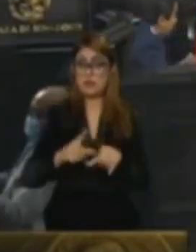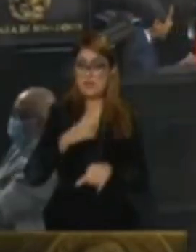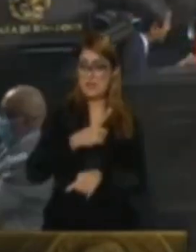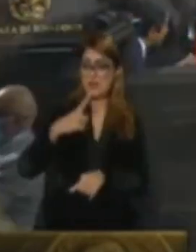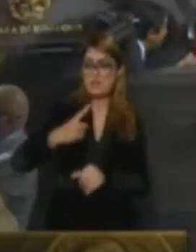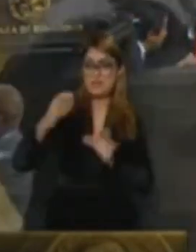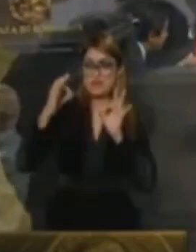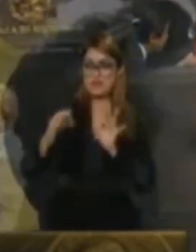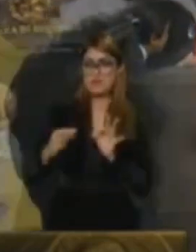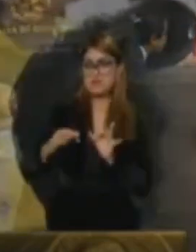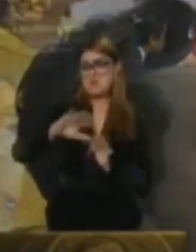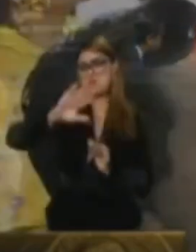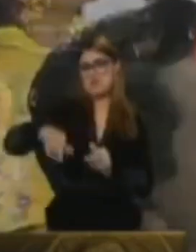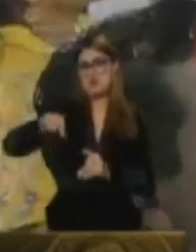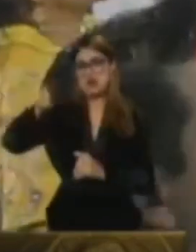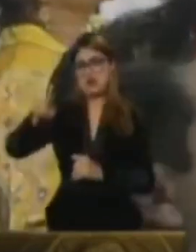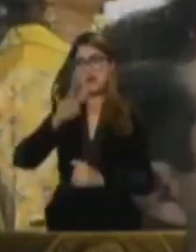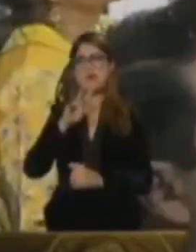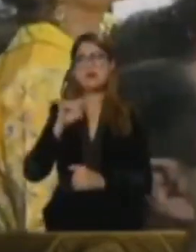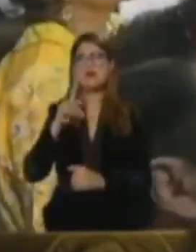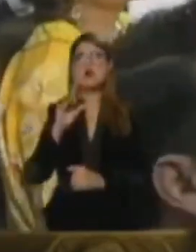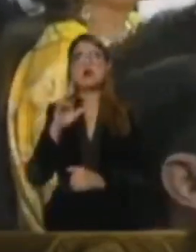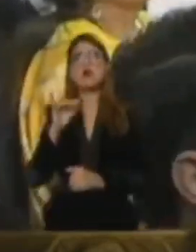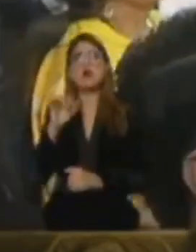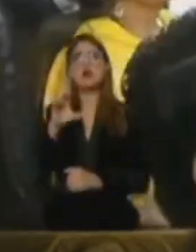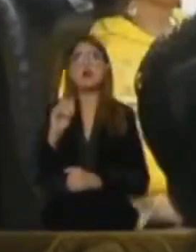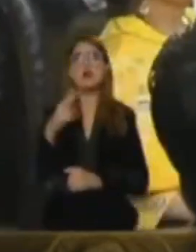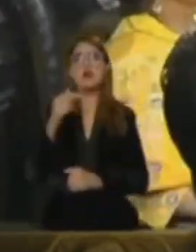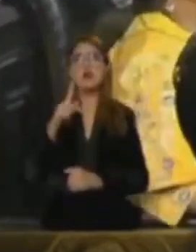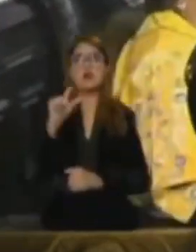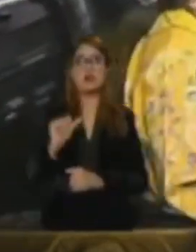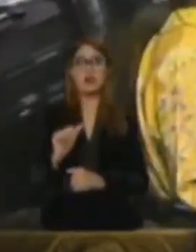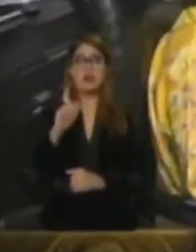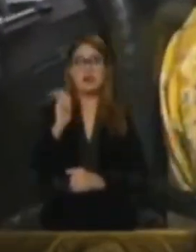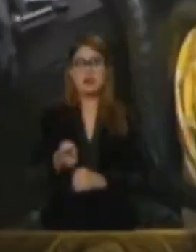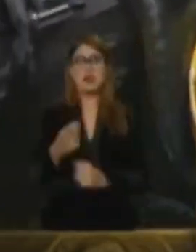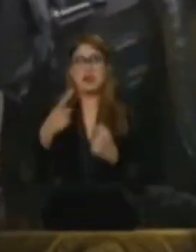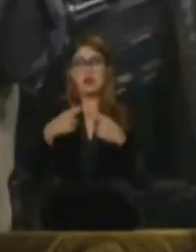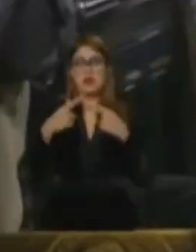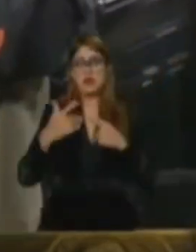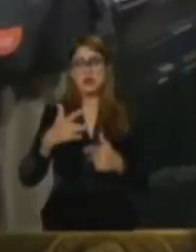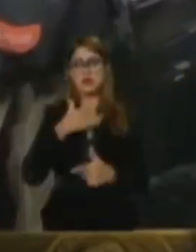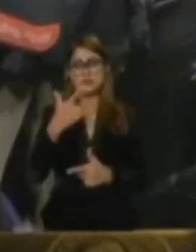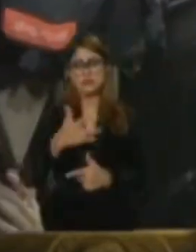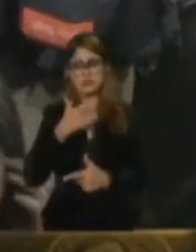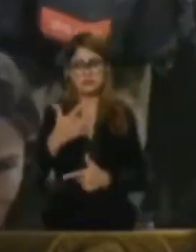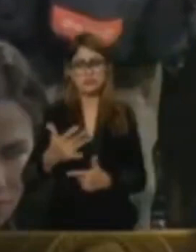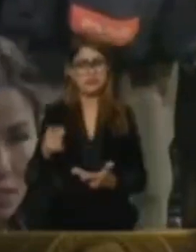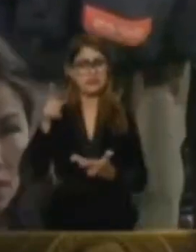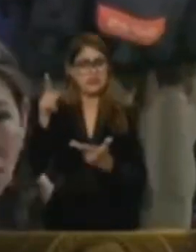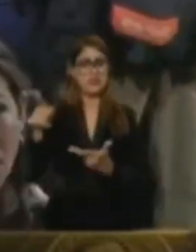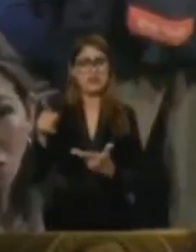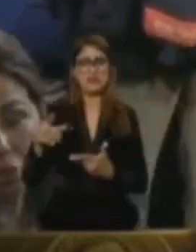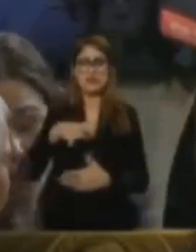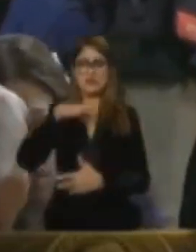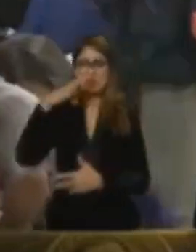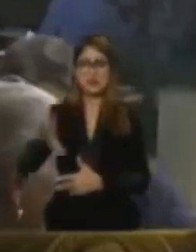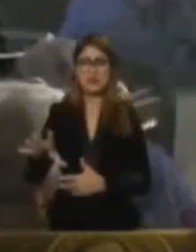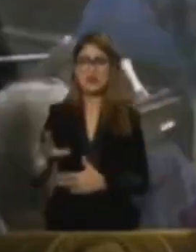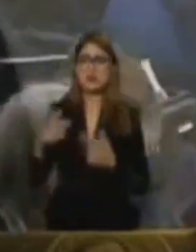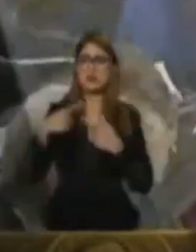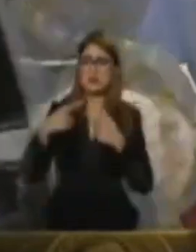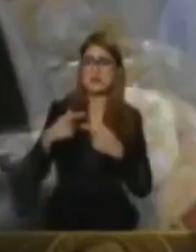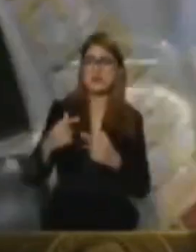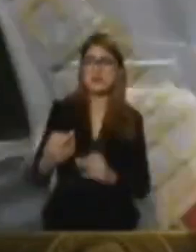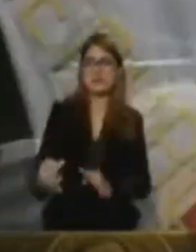República a don Victoriano Huerta, por ser él contra quien protestan con mucha razón todos nuestros hermanos alzados en armas y,